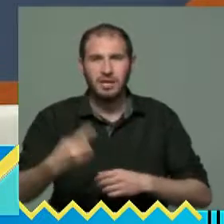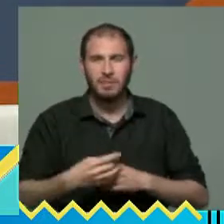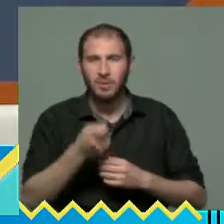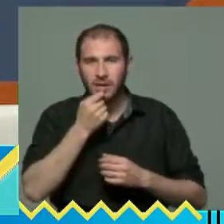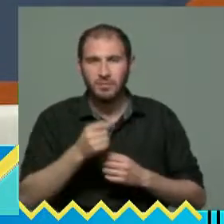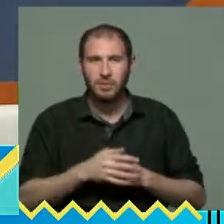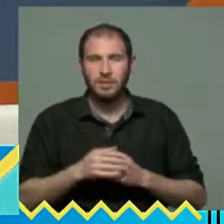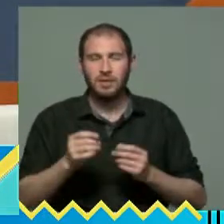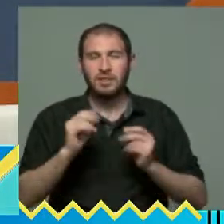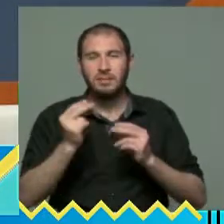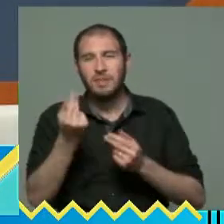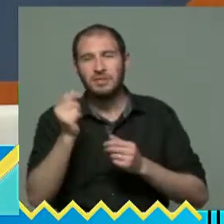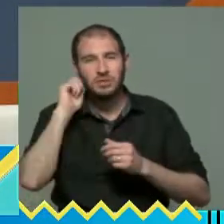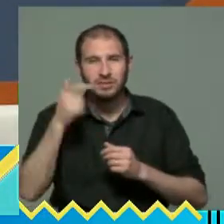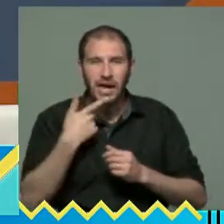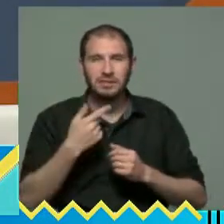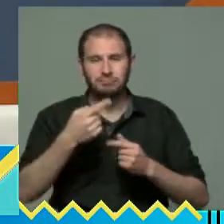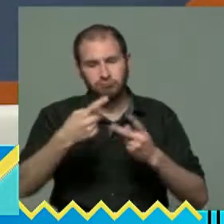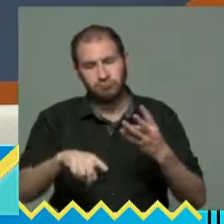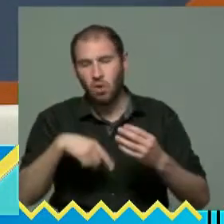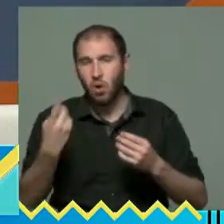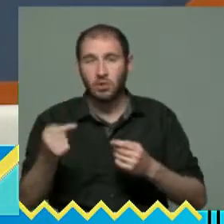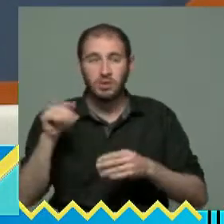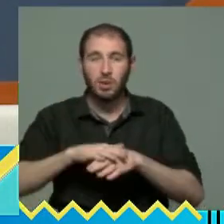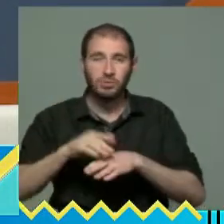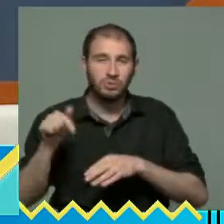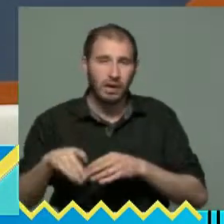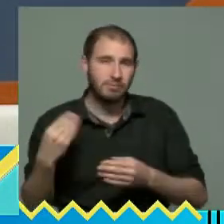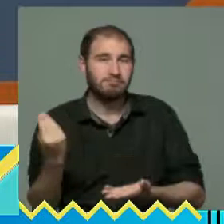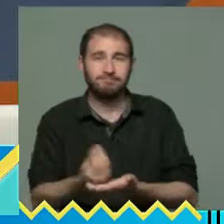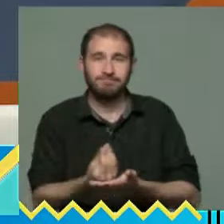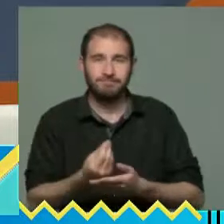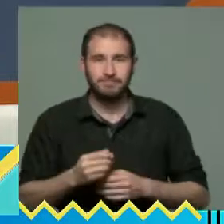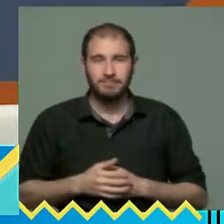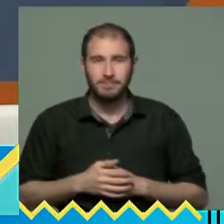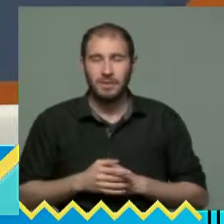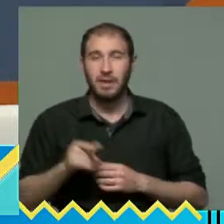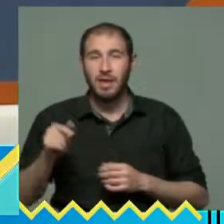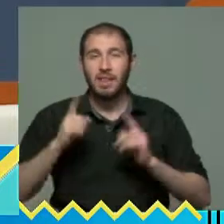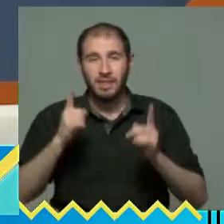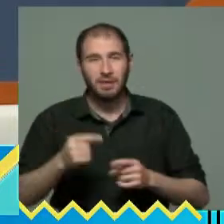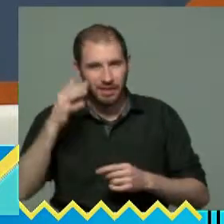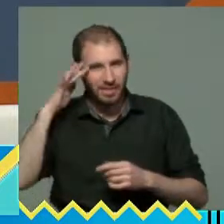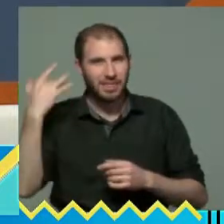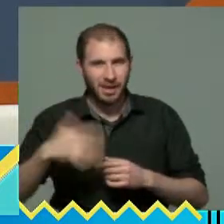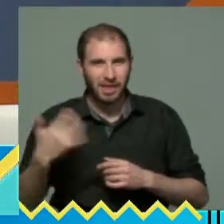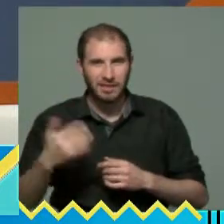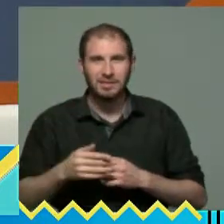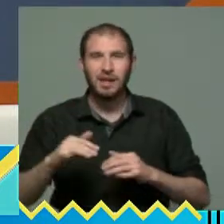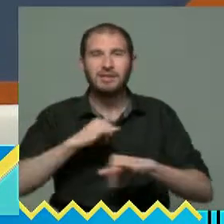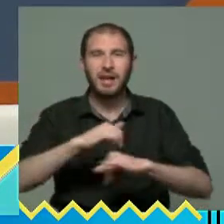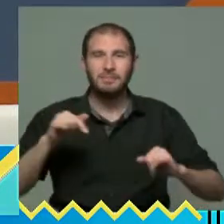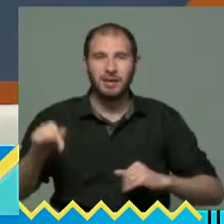la pelea por la tarifa del gas y otros asuntos que ha encarado Ramón lo han posicionado en un lugar, y él además creo que fue muy inteligente a la hora de la